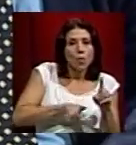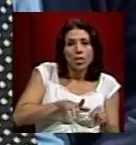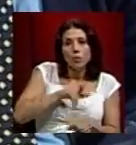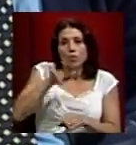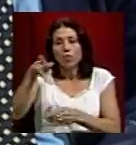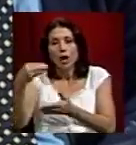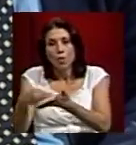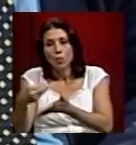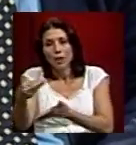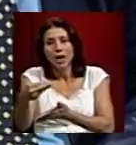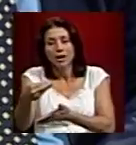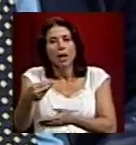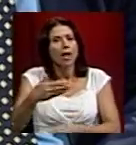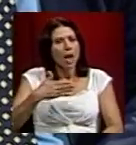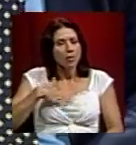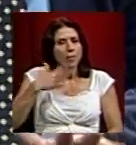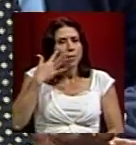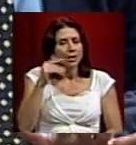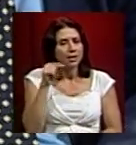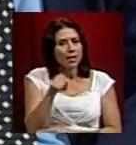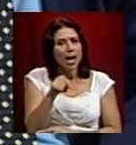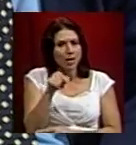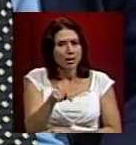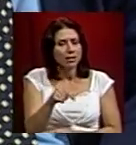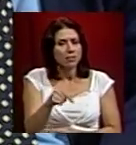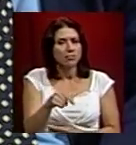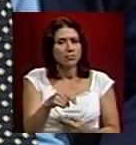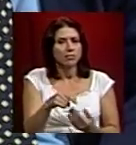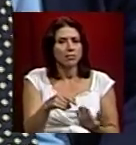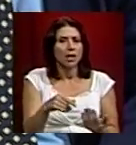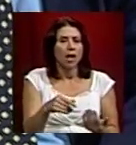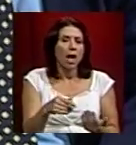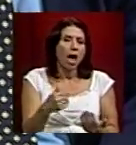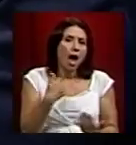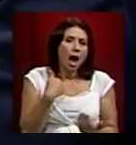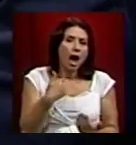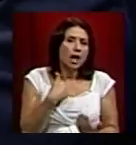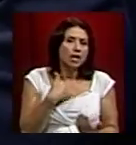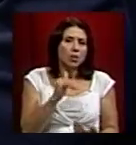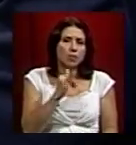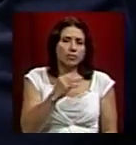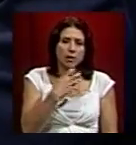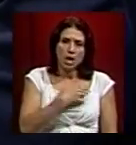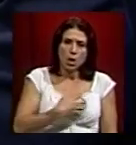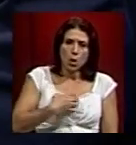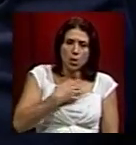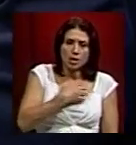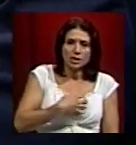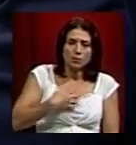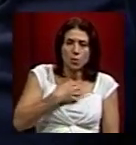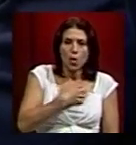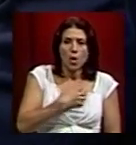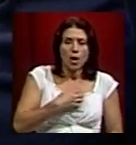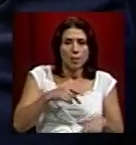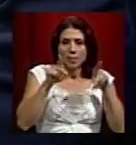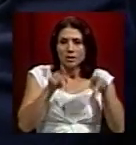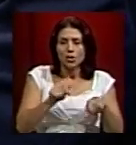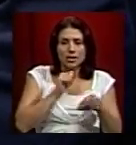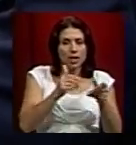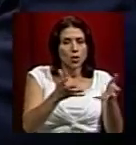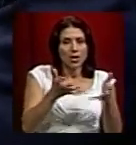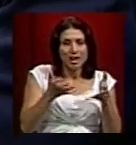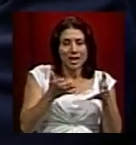y ahí me parece que hay una cierta, si me permites decirlo, un cierto egoísmo de los que no quieren que la gente de este